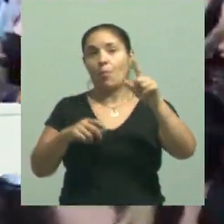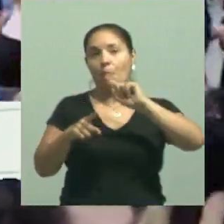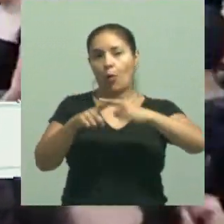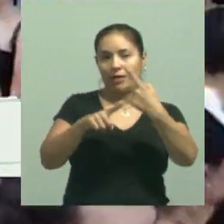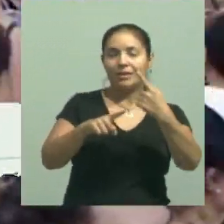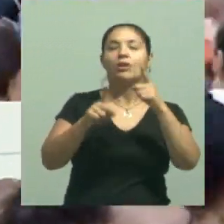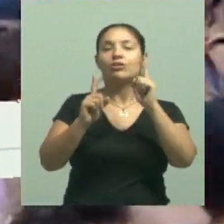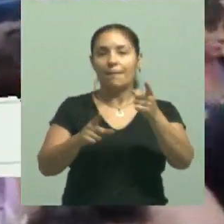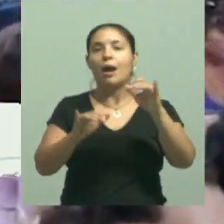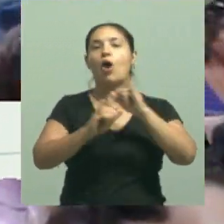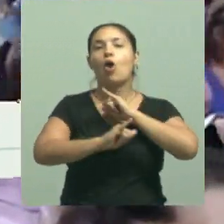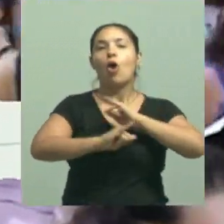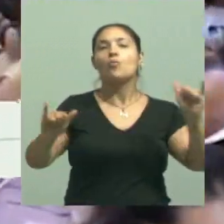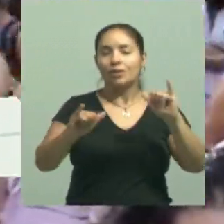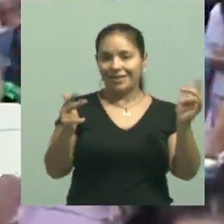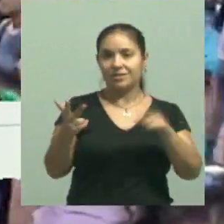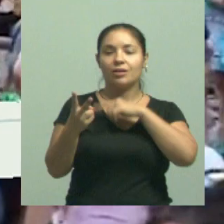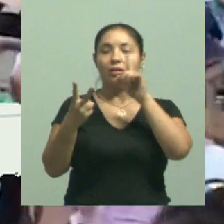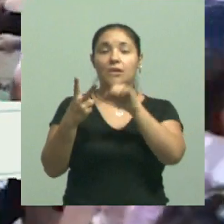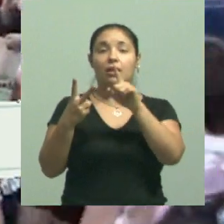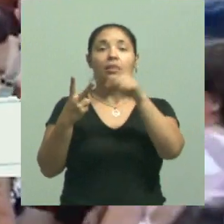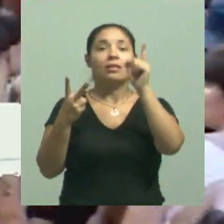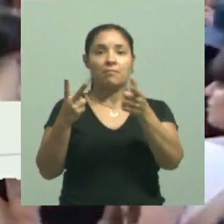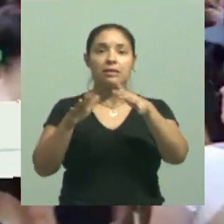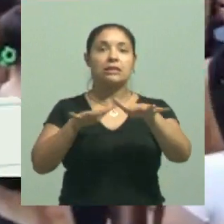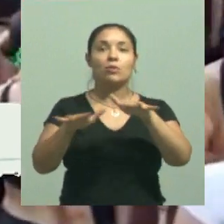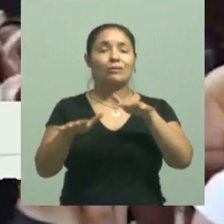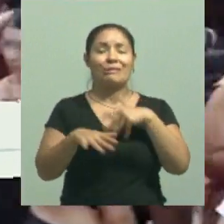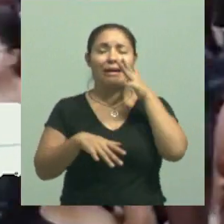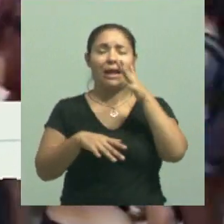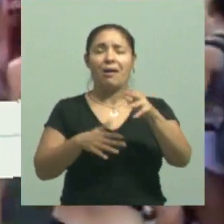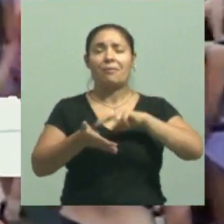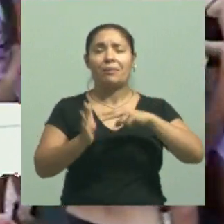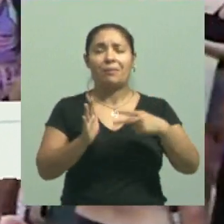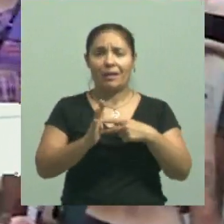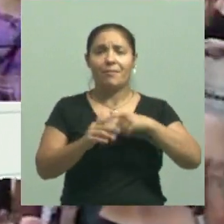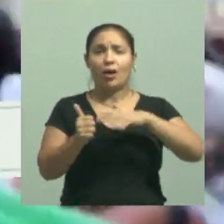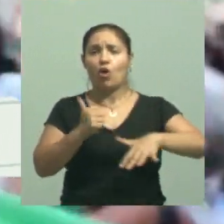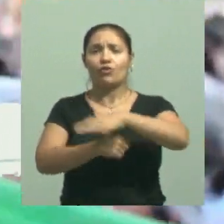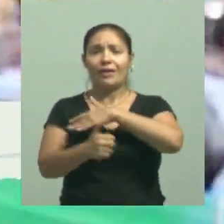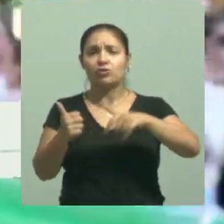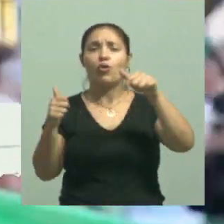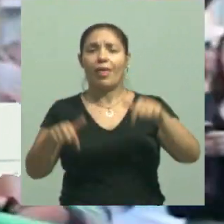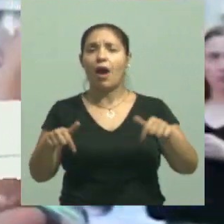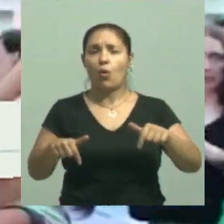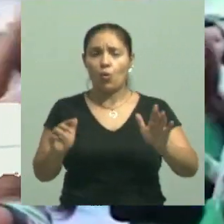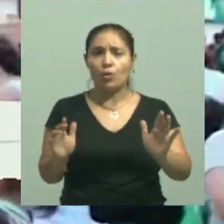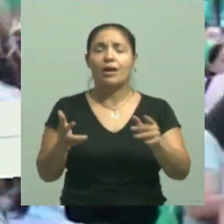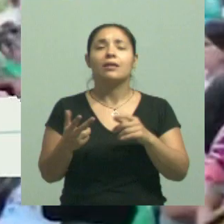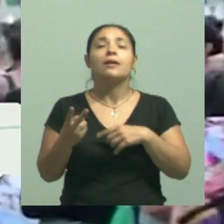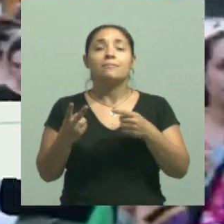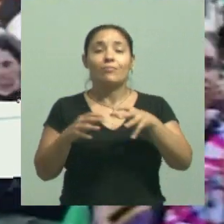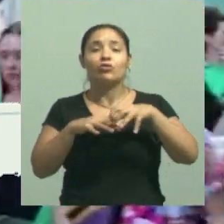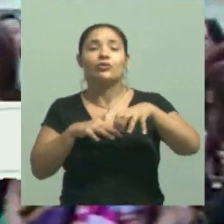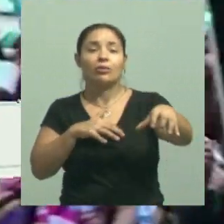también desde los medios de comunicación, y esta situación crítica en la economía actual que en los sectores